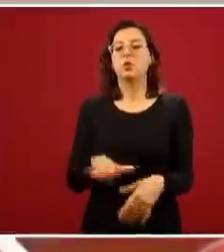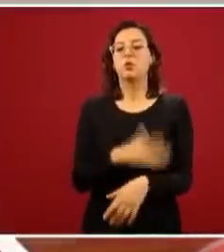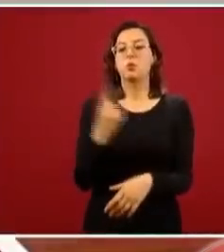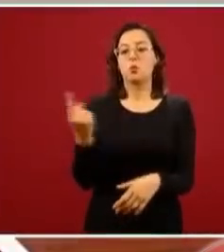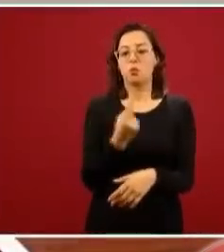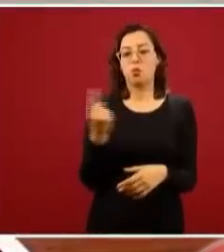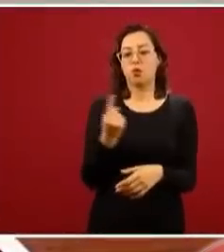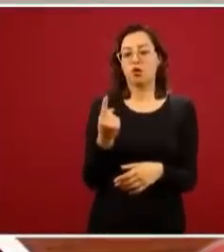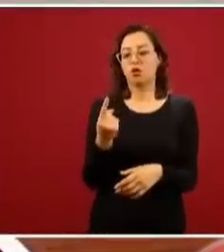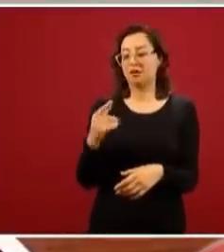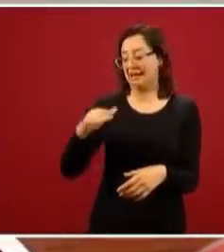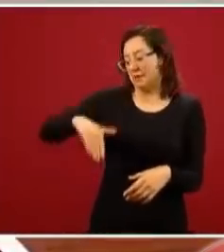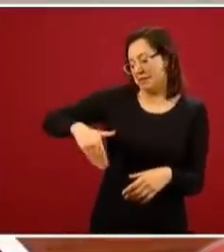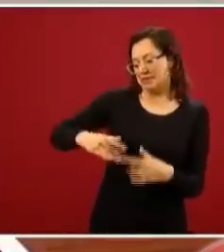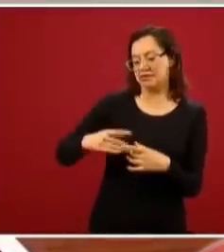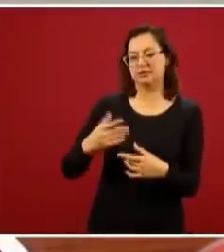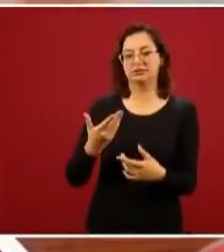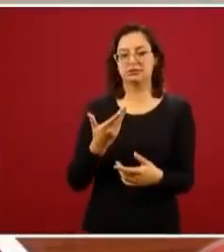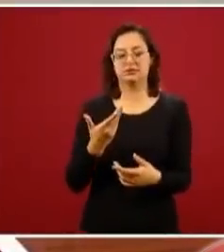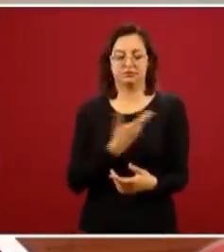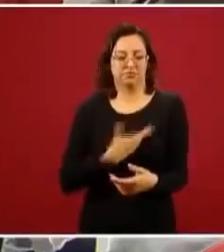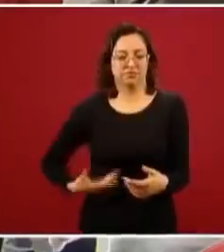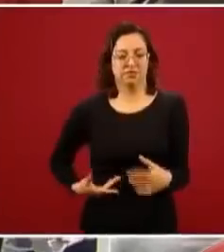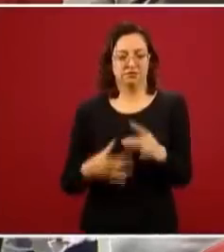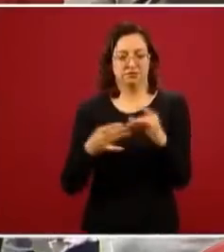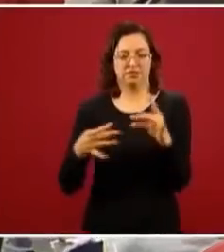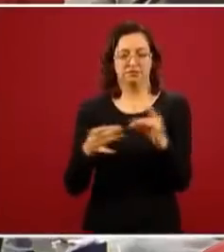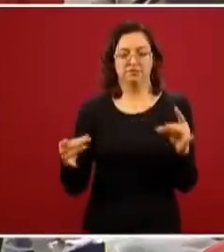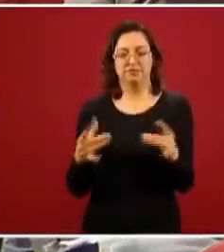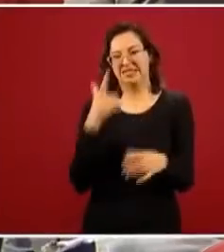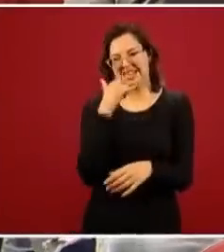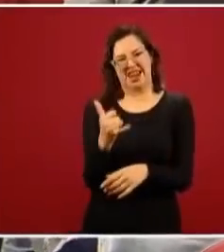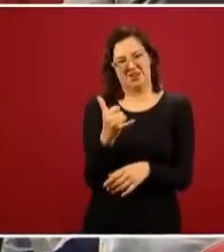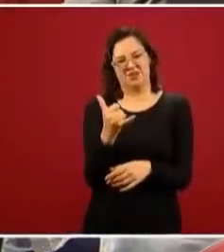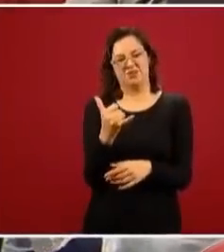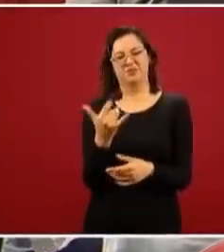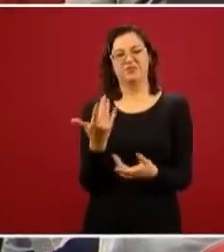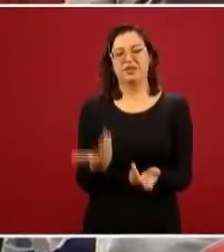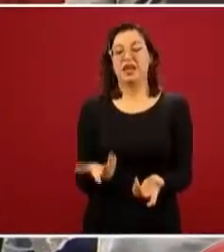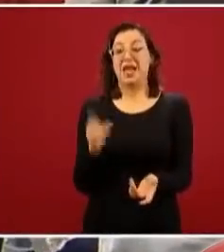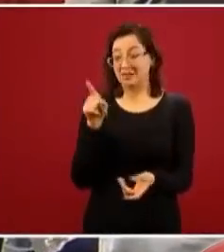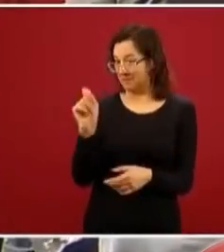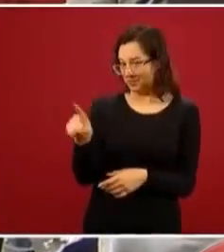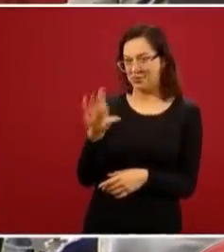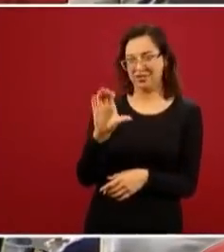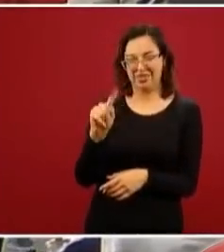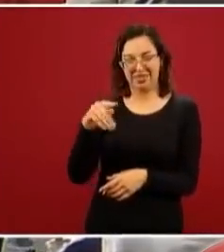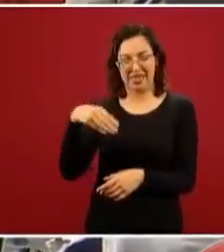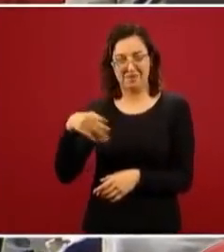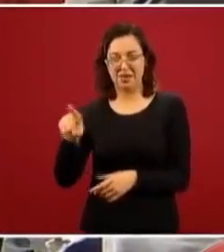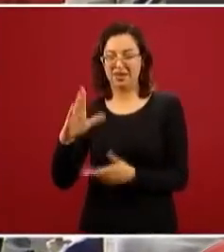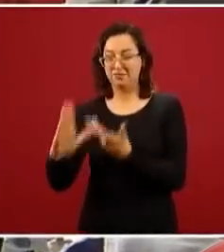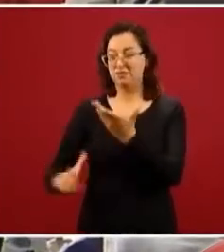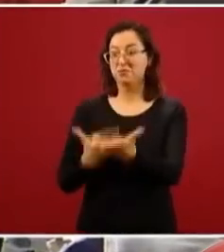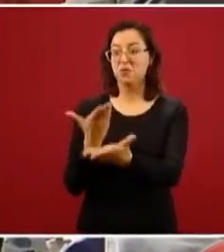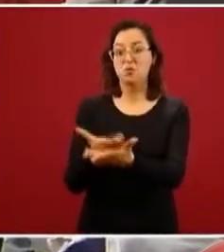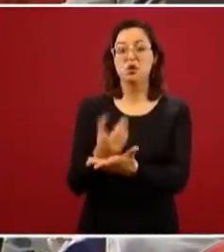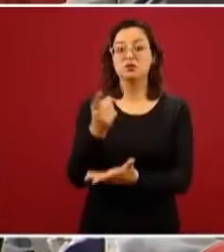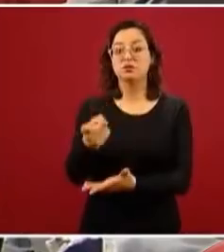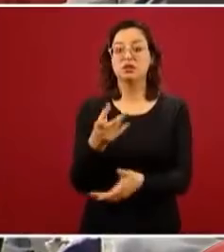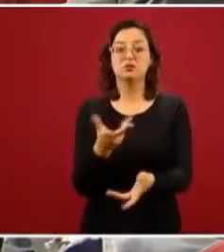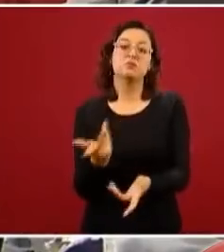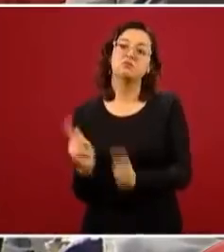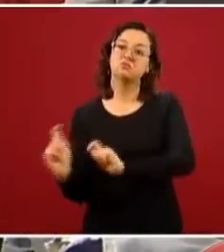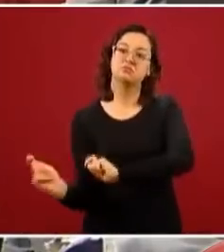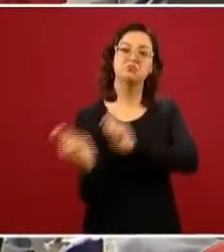conclusiones, justo lo acaba de mencionar el presidente, una de las propuestas, curiosamente, desde la CTM, es que se subroguen los servicios. Con todo